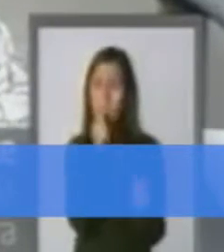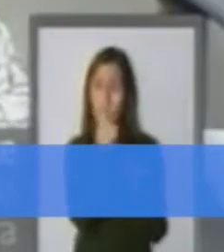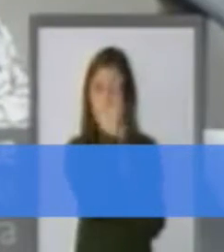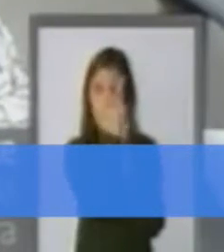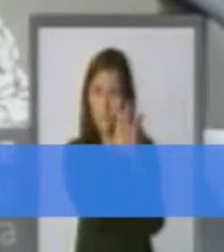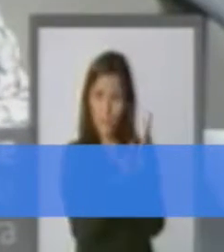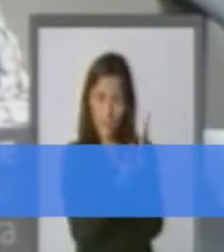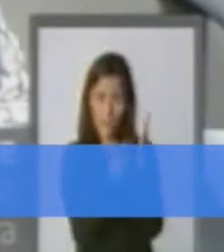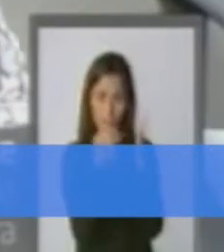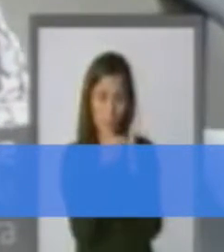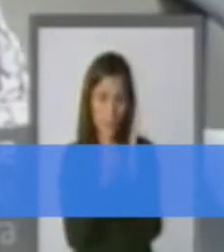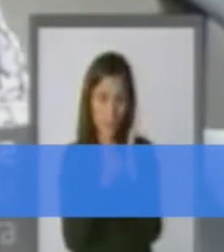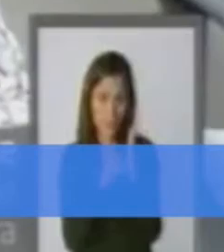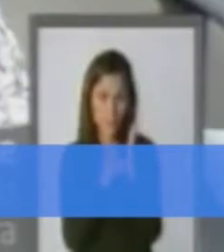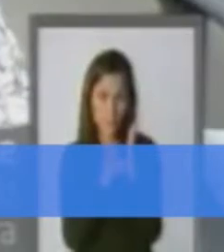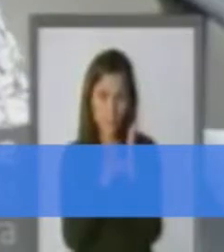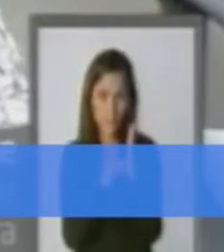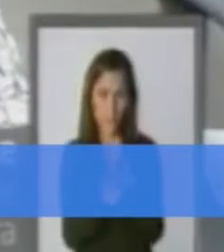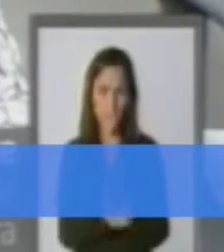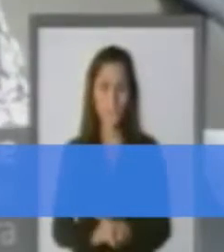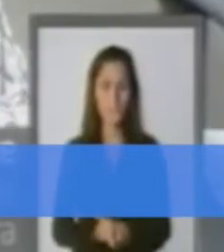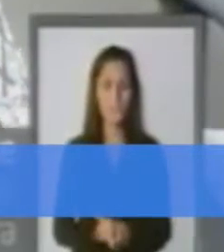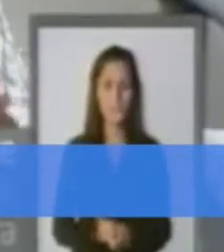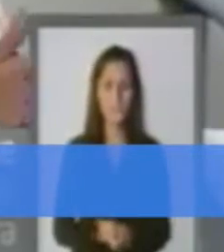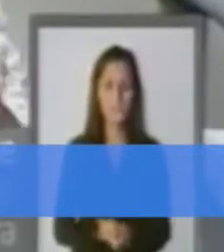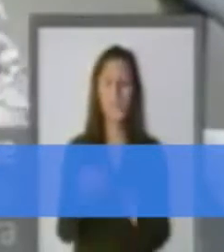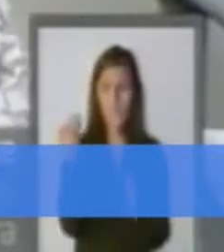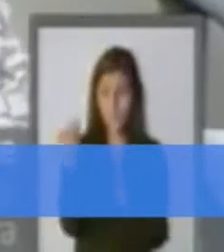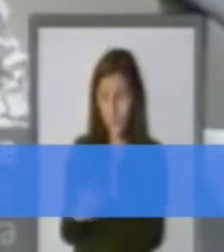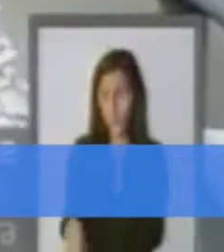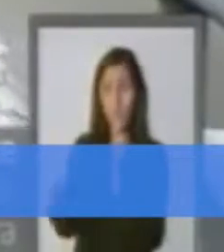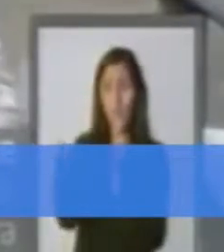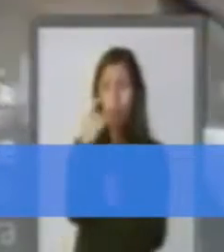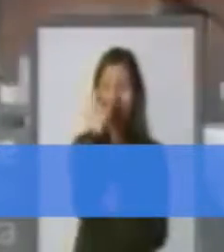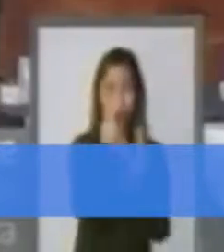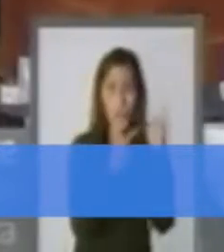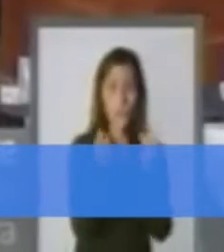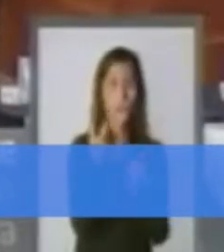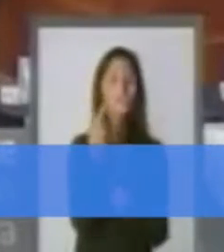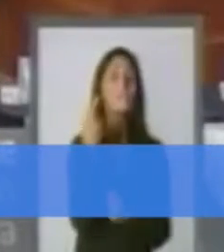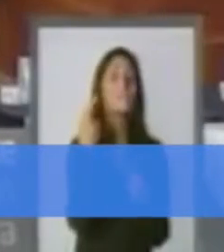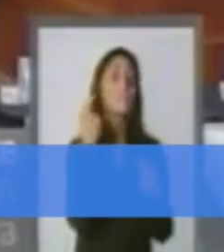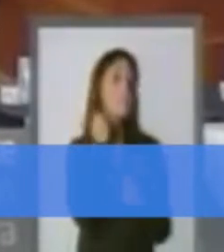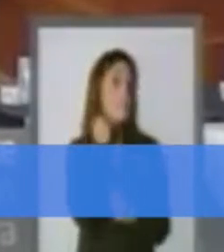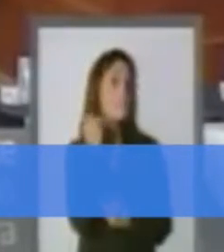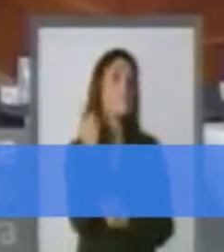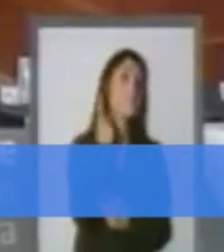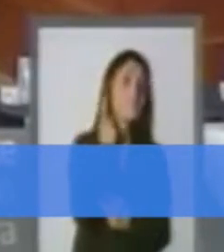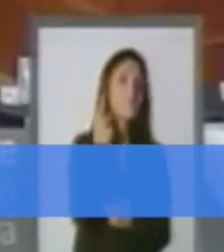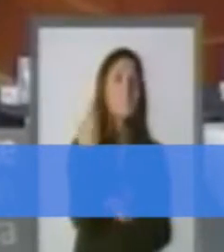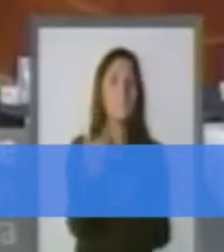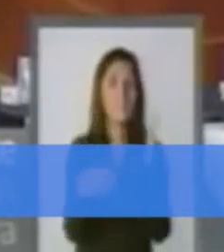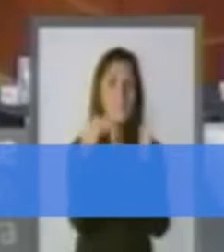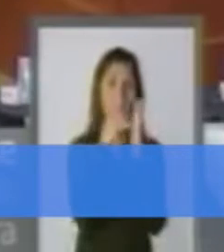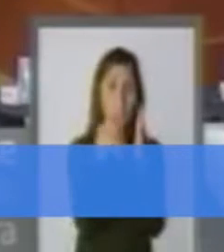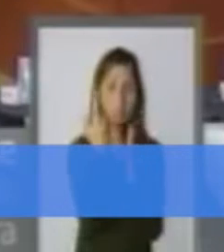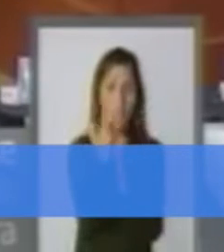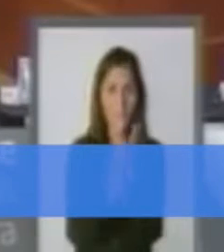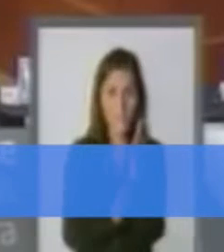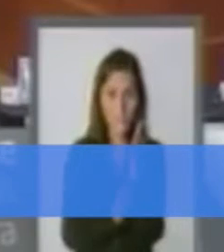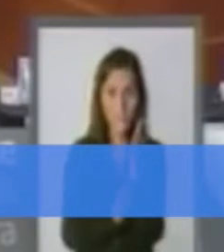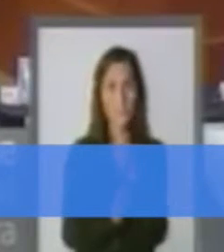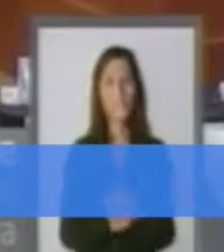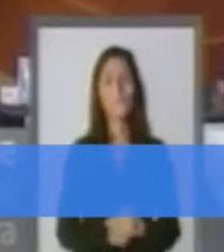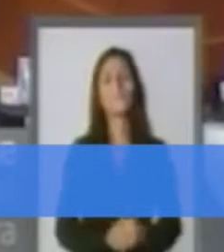se conforman con el 10%. Y entonces ahora que esta ley de 3 de 3 iba a entrar, totalmente la mutilan,